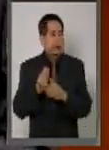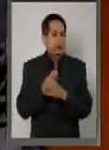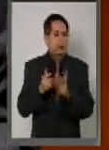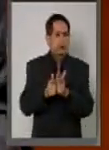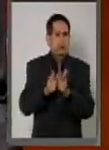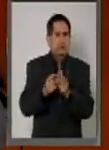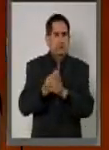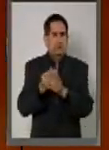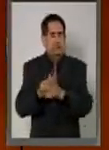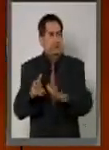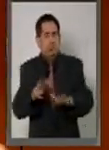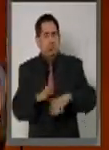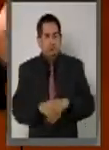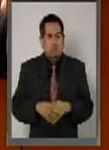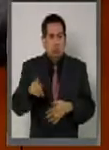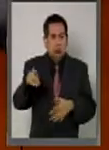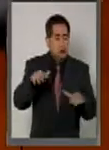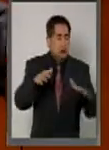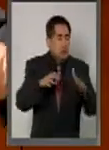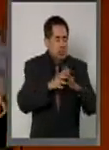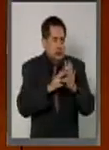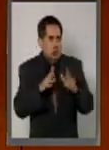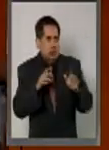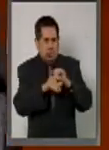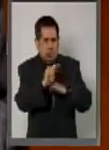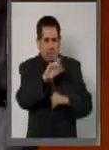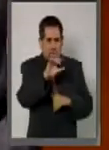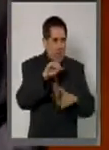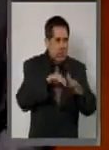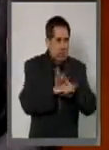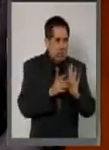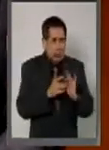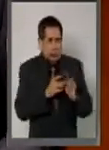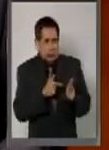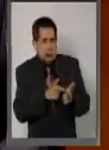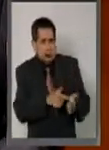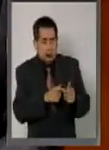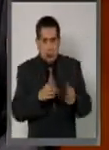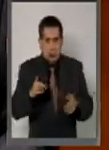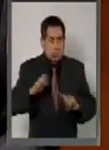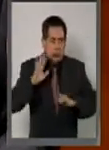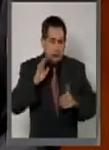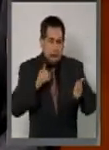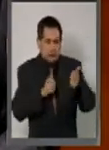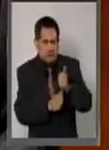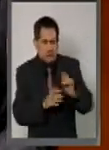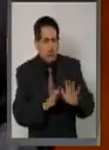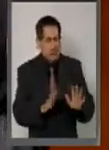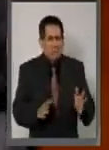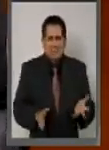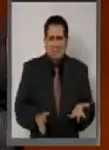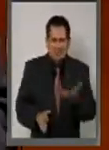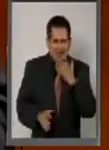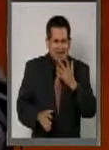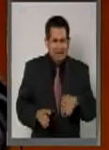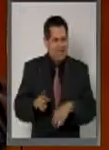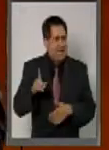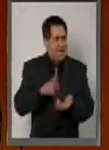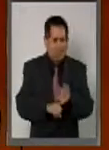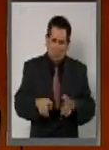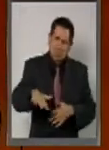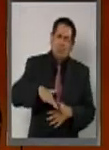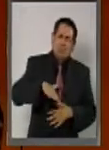Van temblando para que no les quiten el Tratado de Libre Comercio en donde están comprometidos, en la brutal